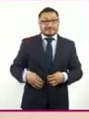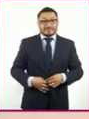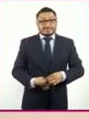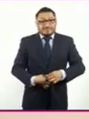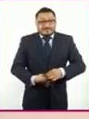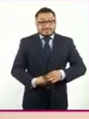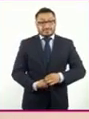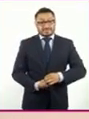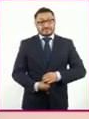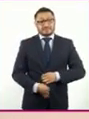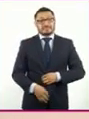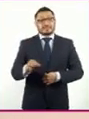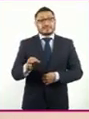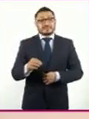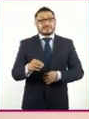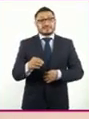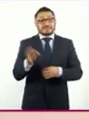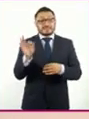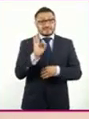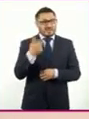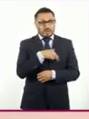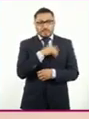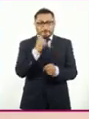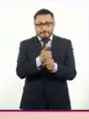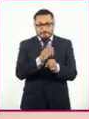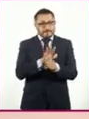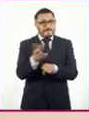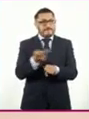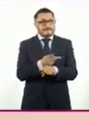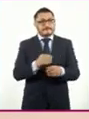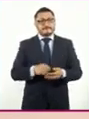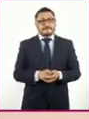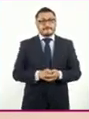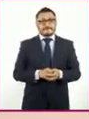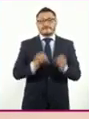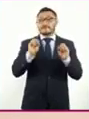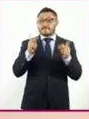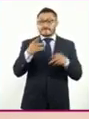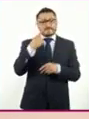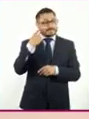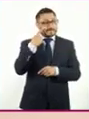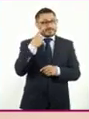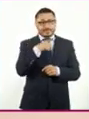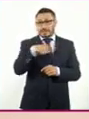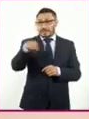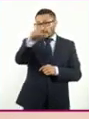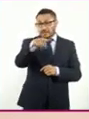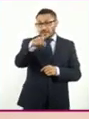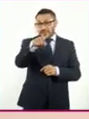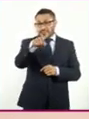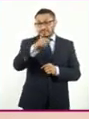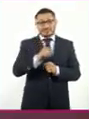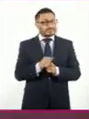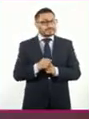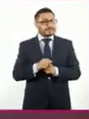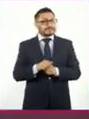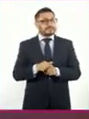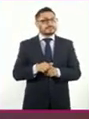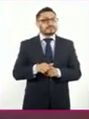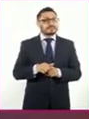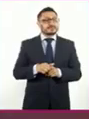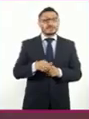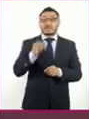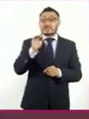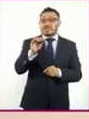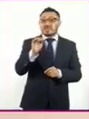podemos identificar lo que está ocurriendo. Claro que sí. Mira, en casa... Oye, por cierto,